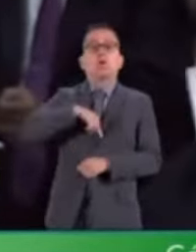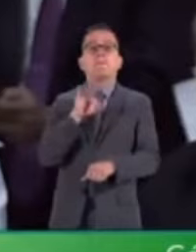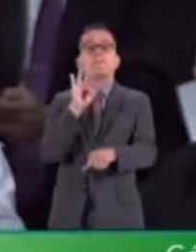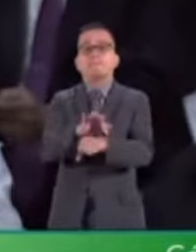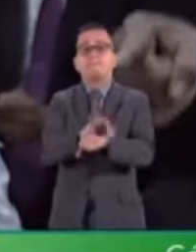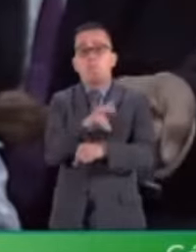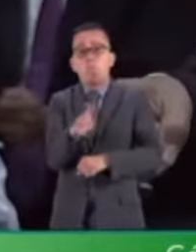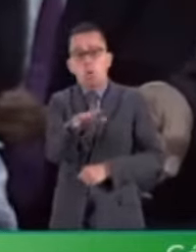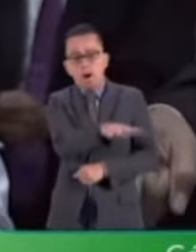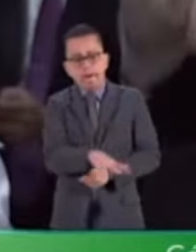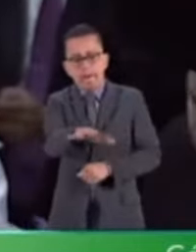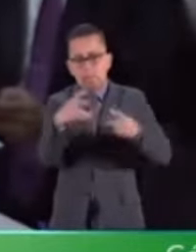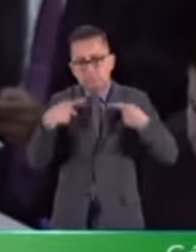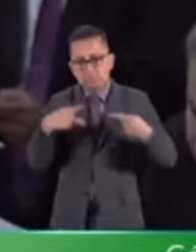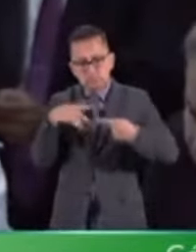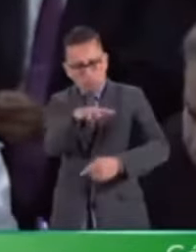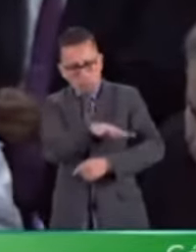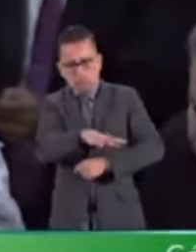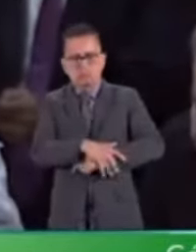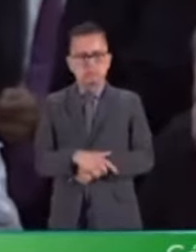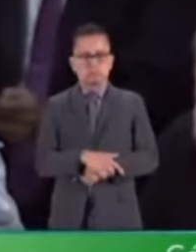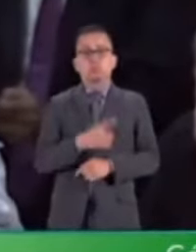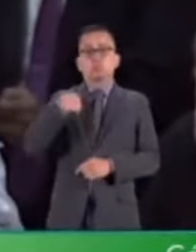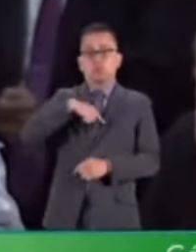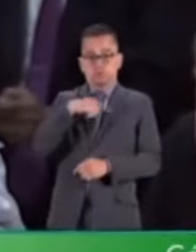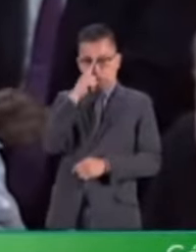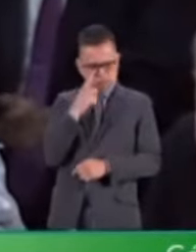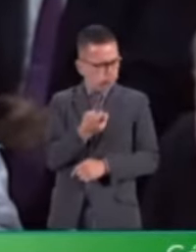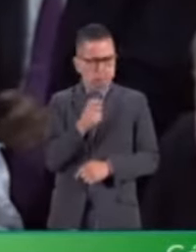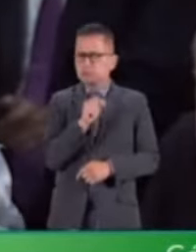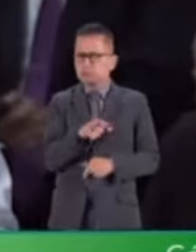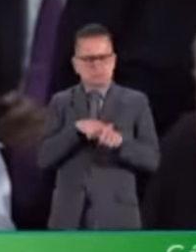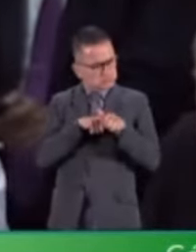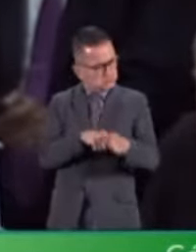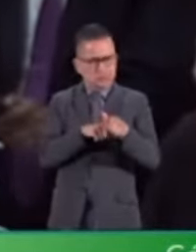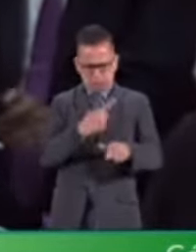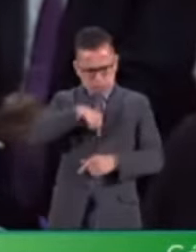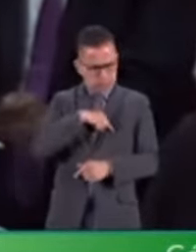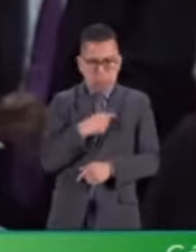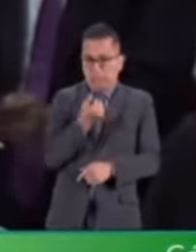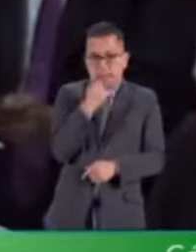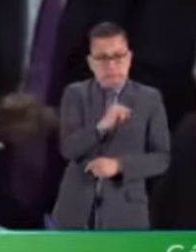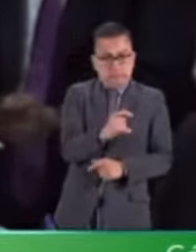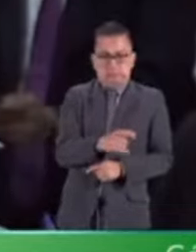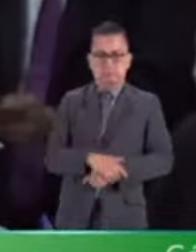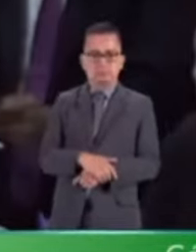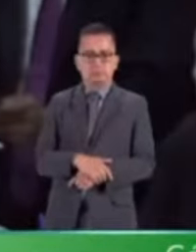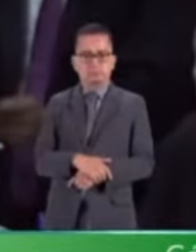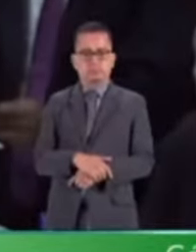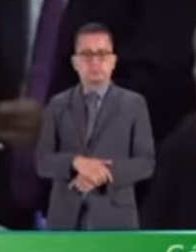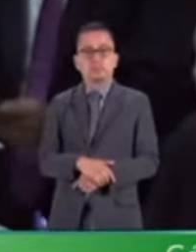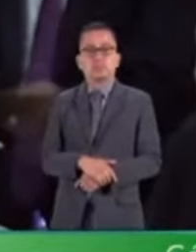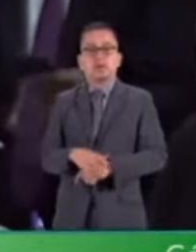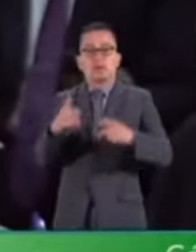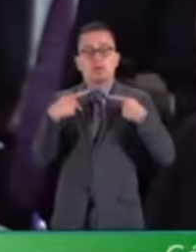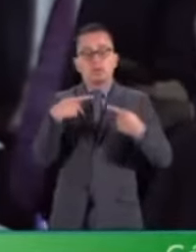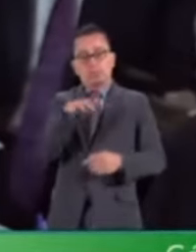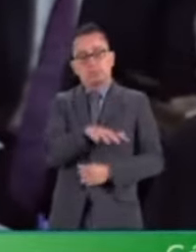vamos a seguir defendiendo nuestra posición. El pueblo está harto